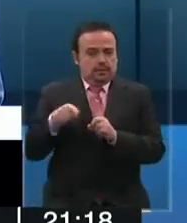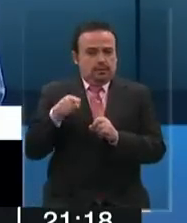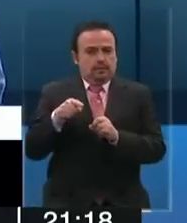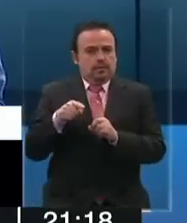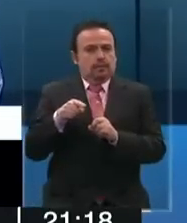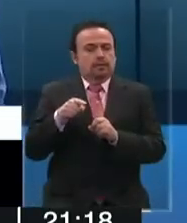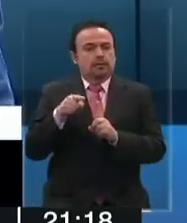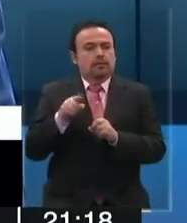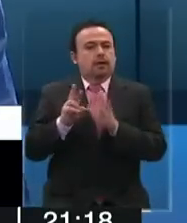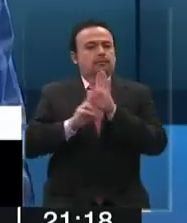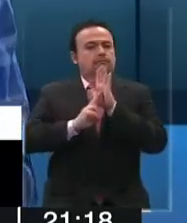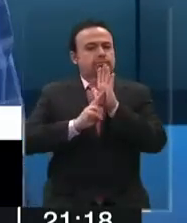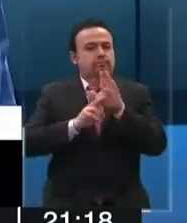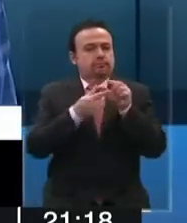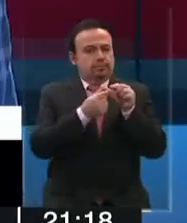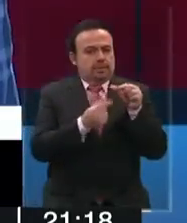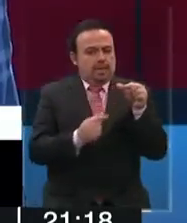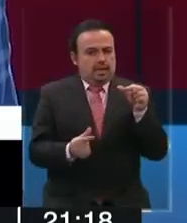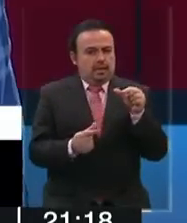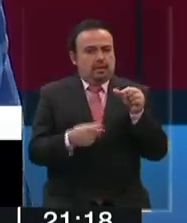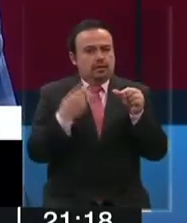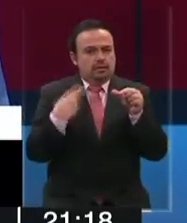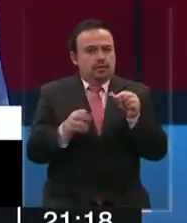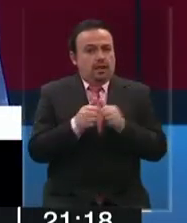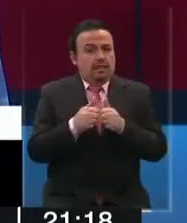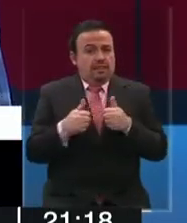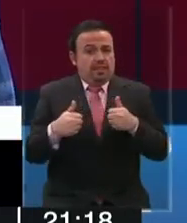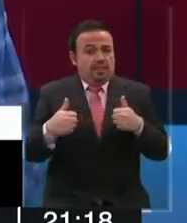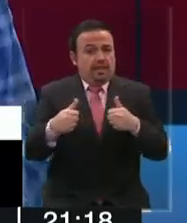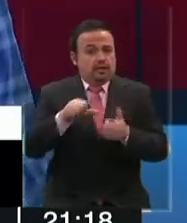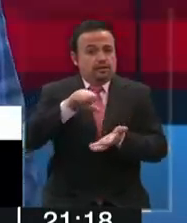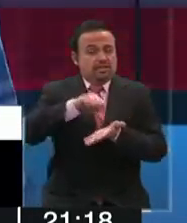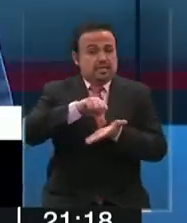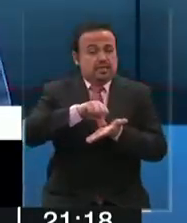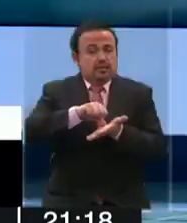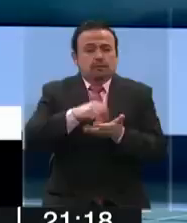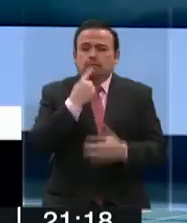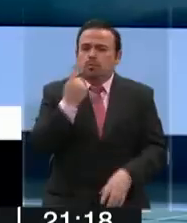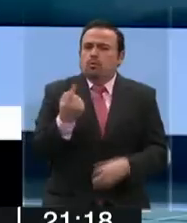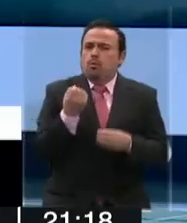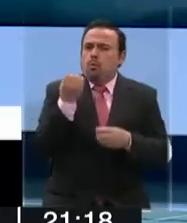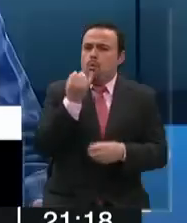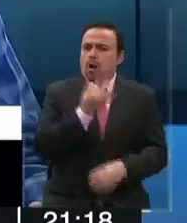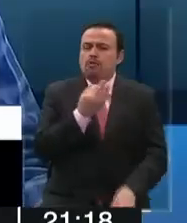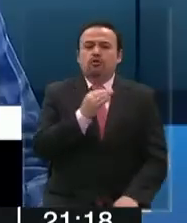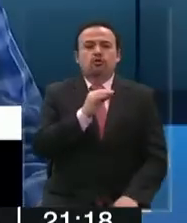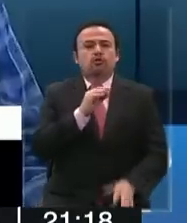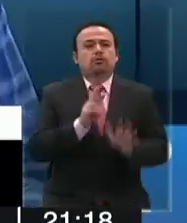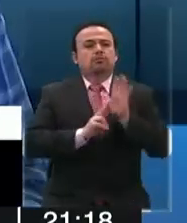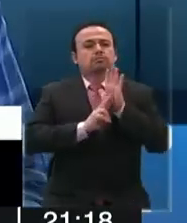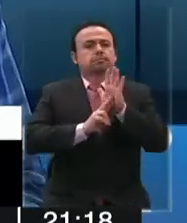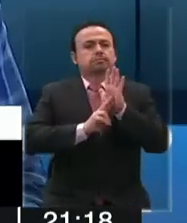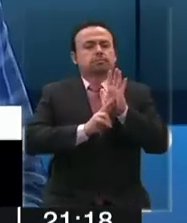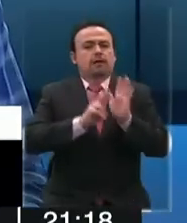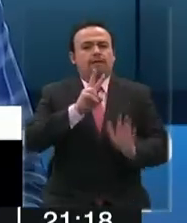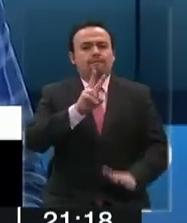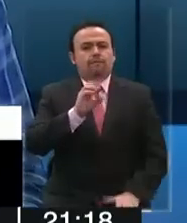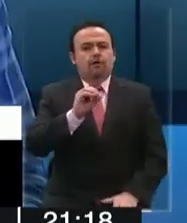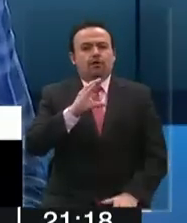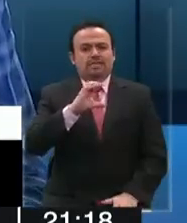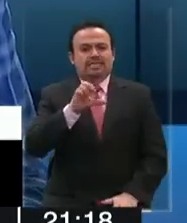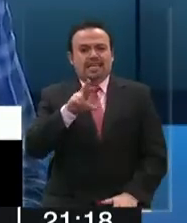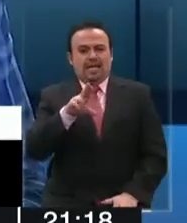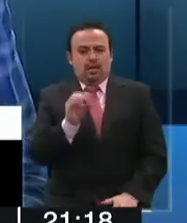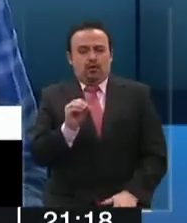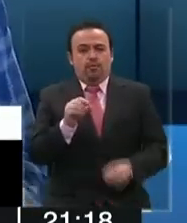vocerías nacionales de sus directivos centrales Cuántos Voceros van a ha ser Bueno aparte del